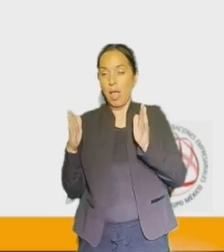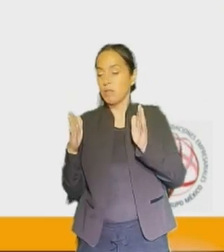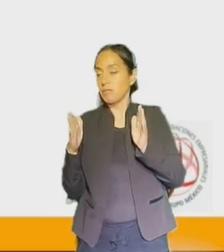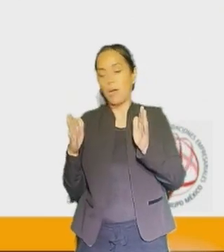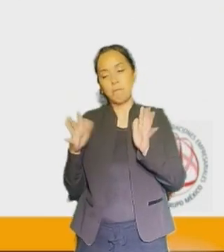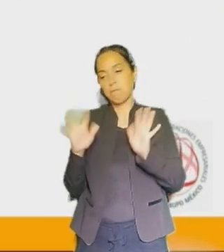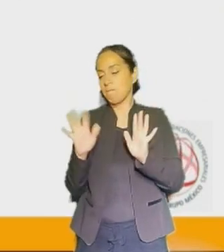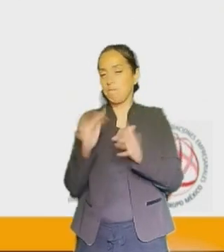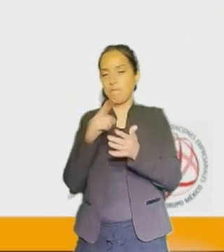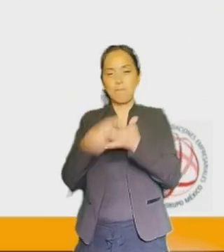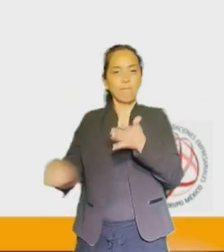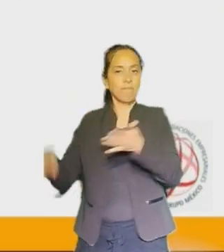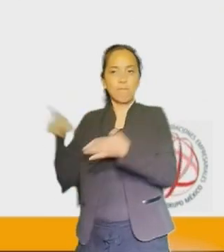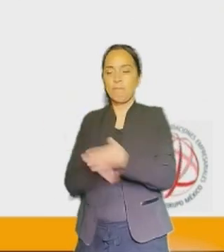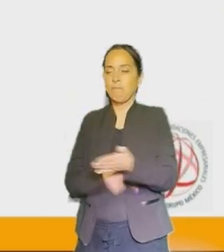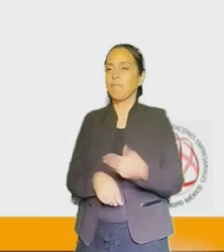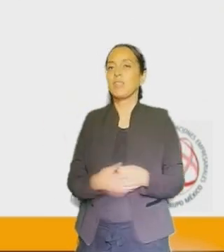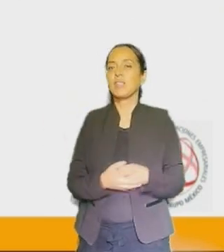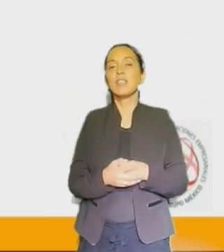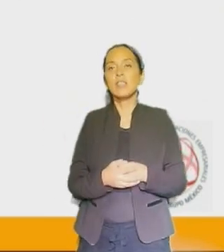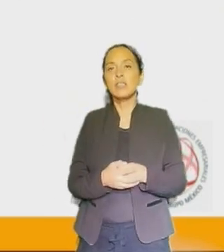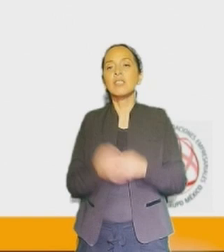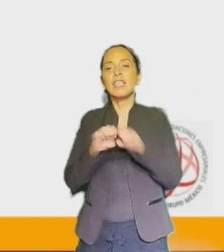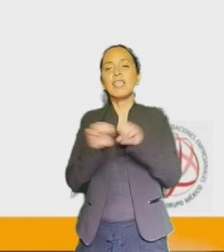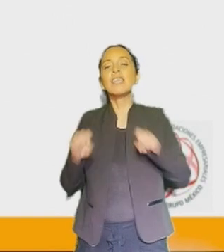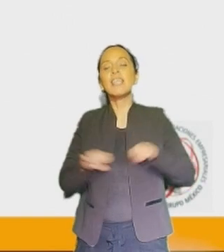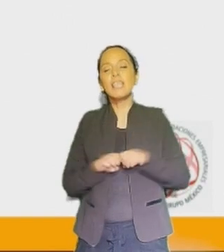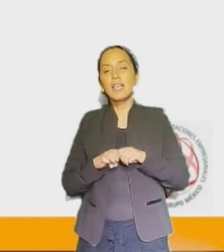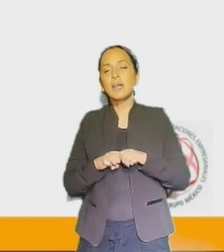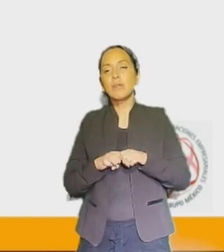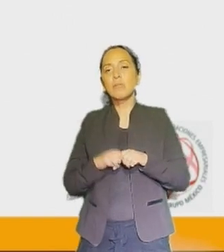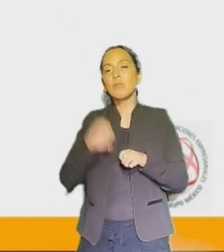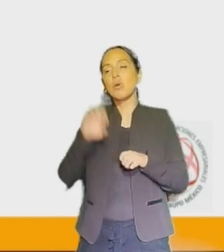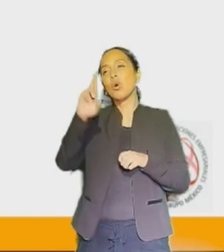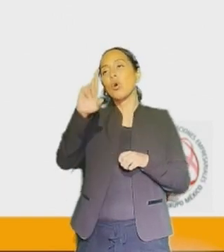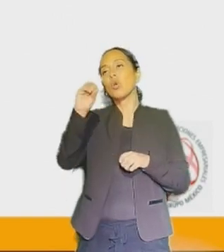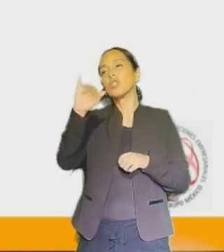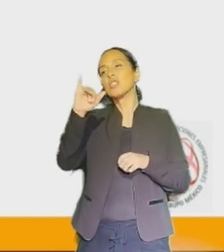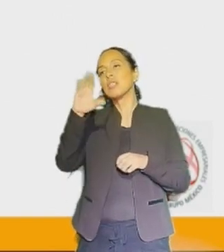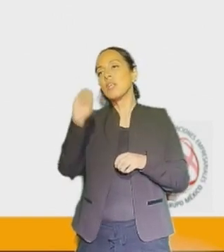¿vale? Entonces... Equipo de Chío, ¿están listos?